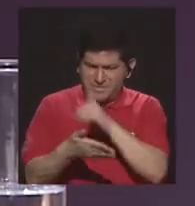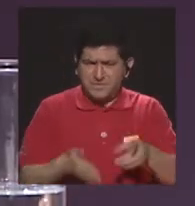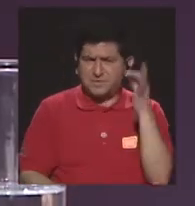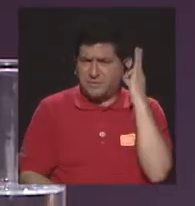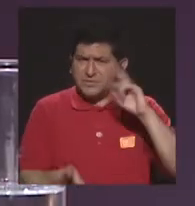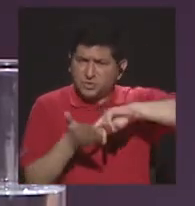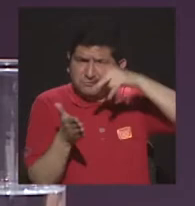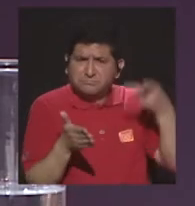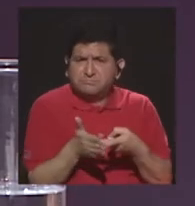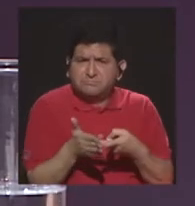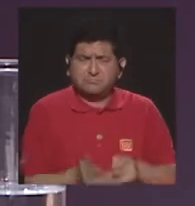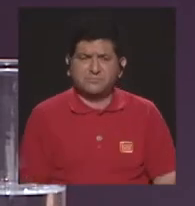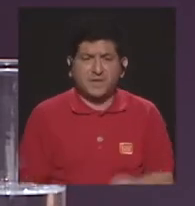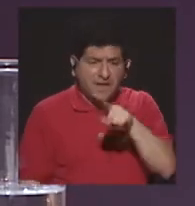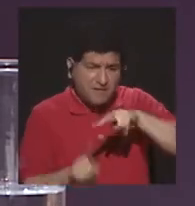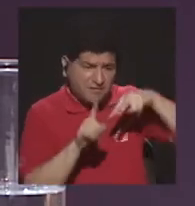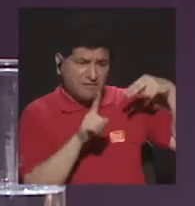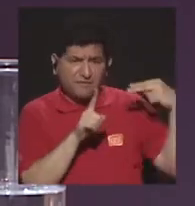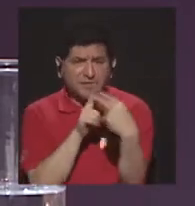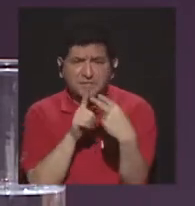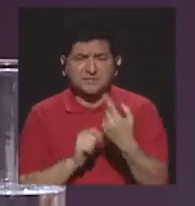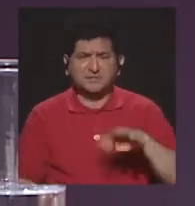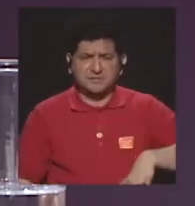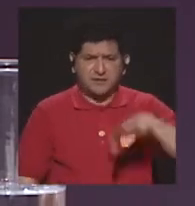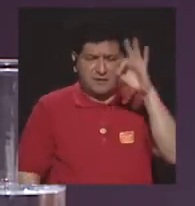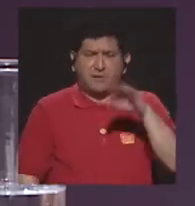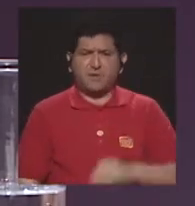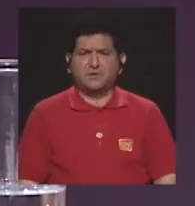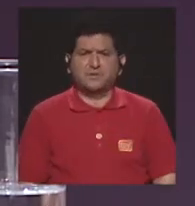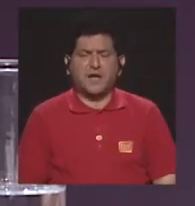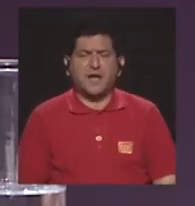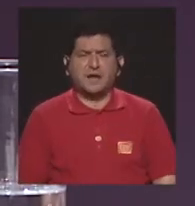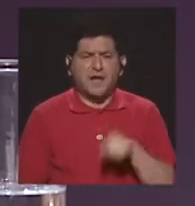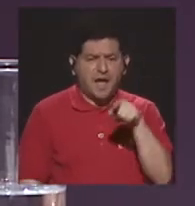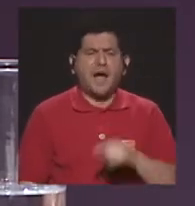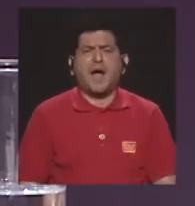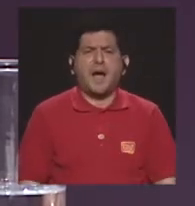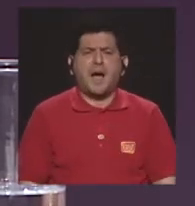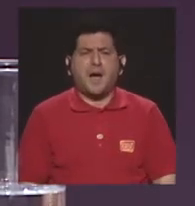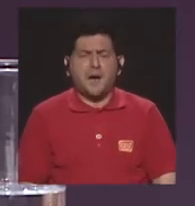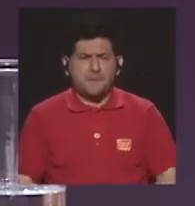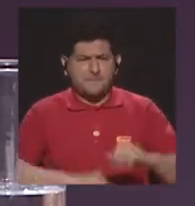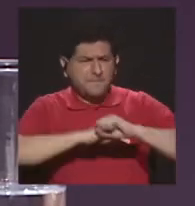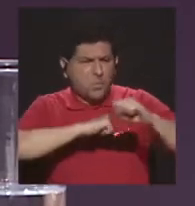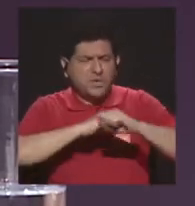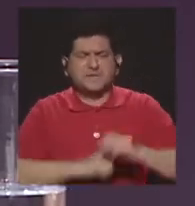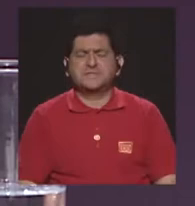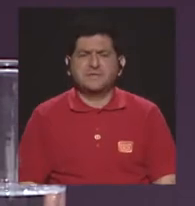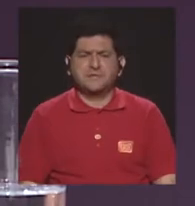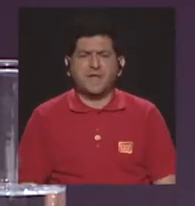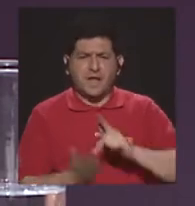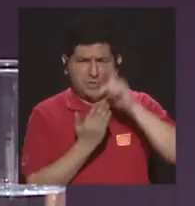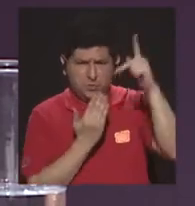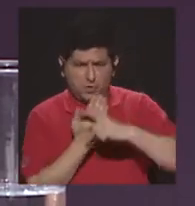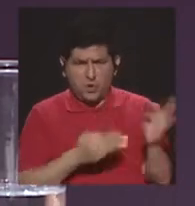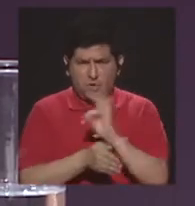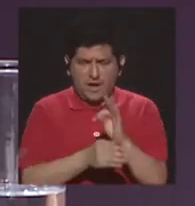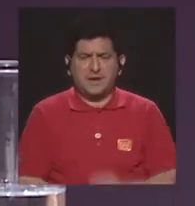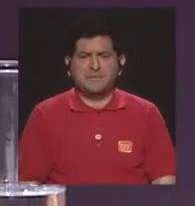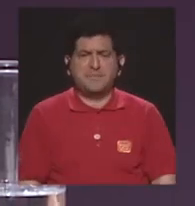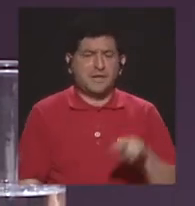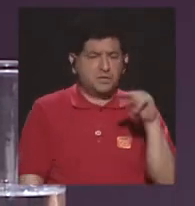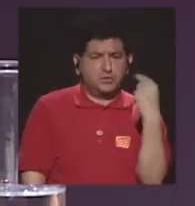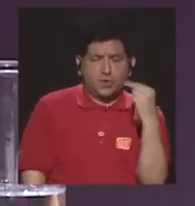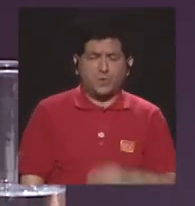mujeres. Entonces, desde esta perspectiva, lo que encontramos es que la publicidad, las teleseries, las telenovelas, los programas